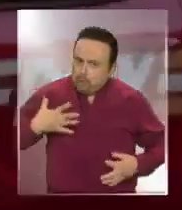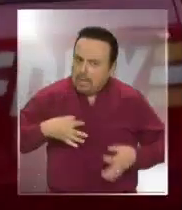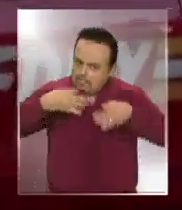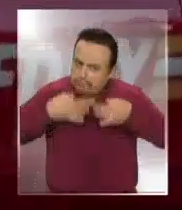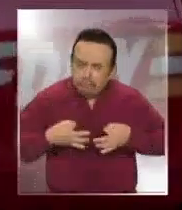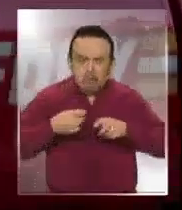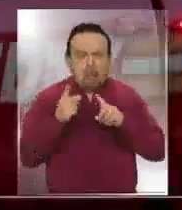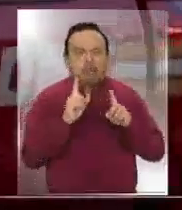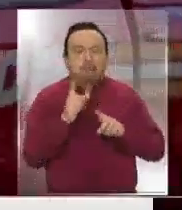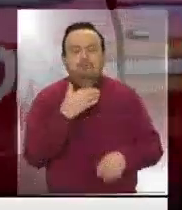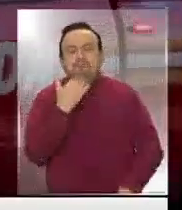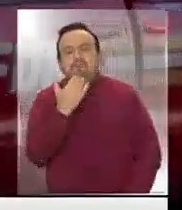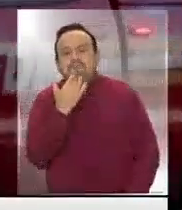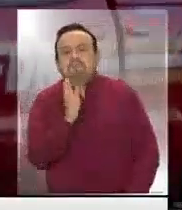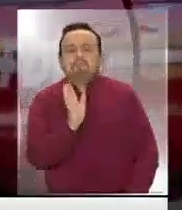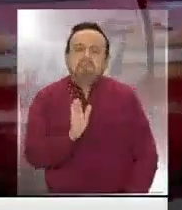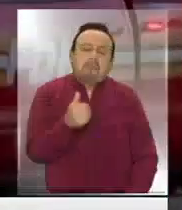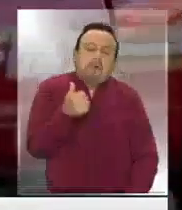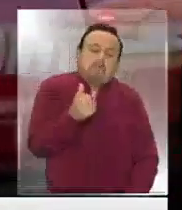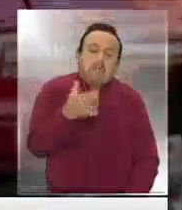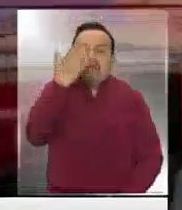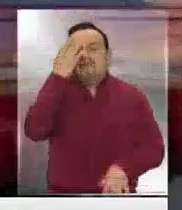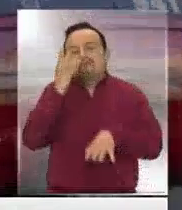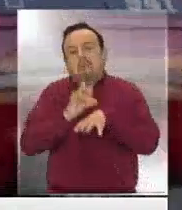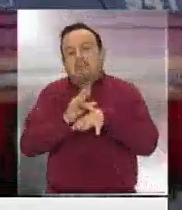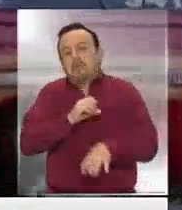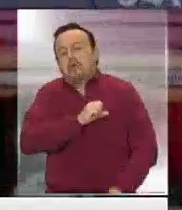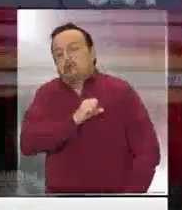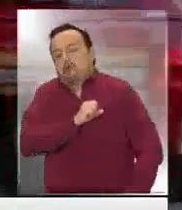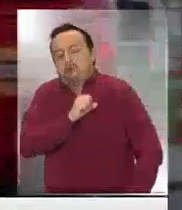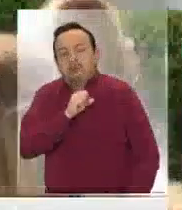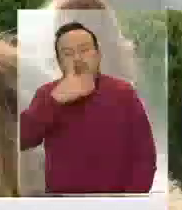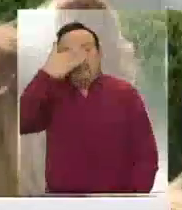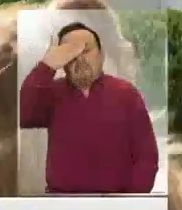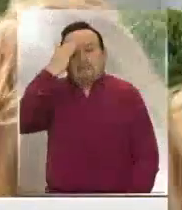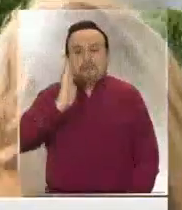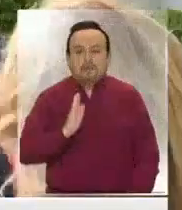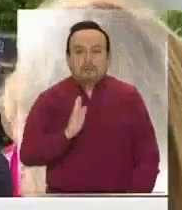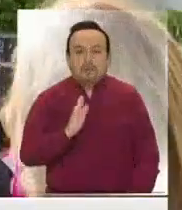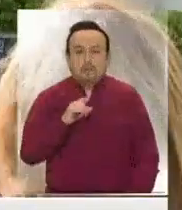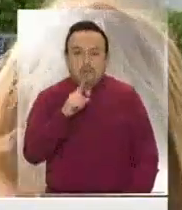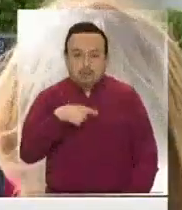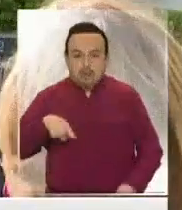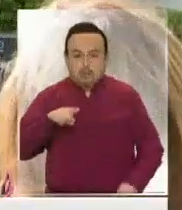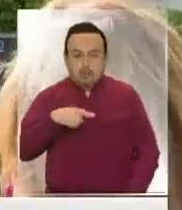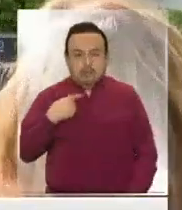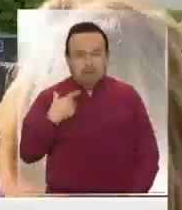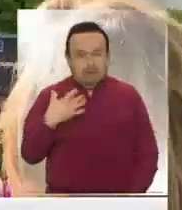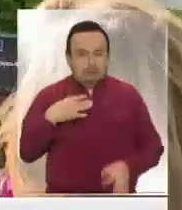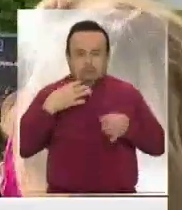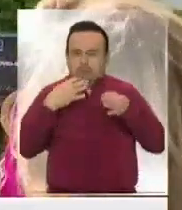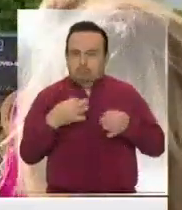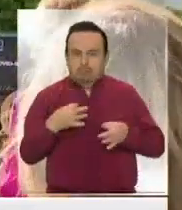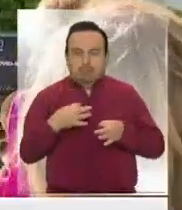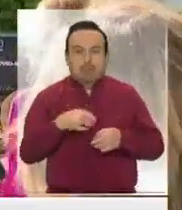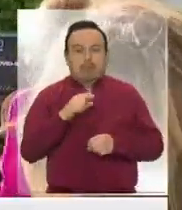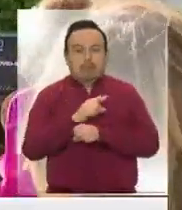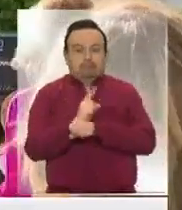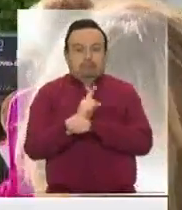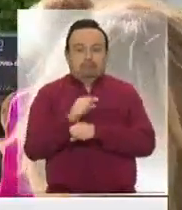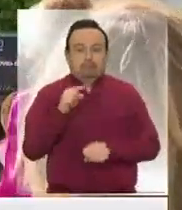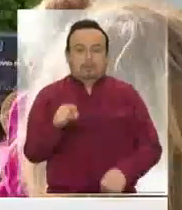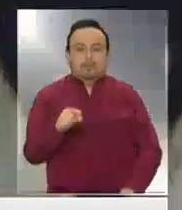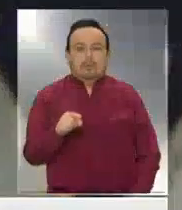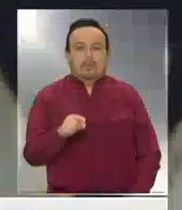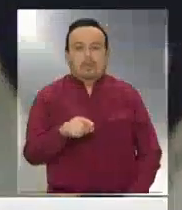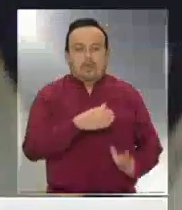tener. Y a esa falsa percepción de seguridad se sumó lo que muchos creen fue una reacción de la autoridad